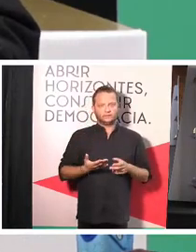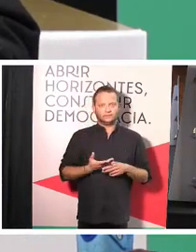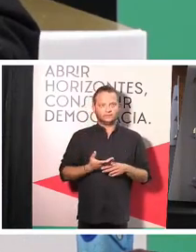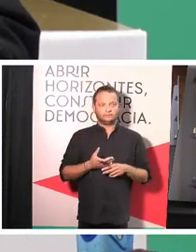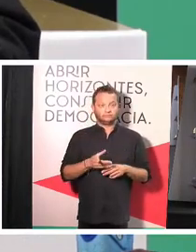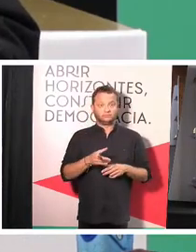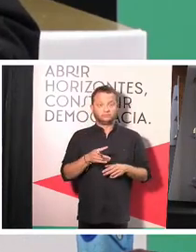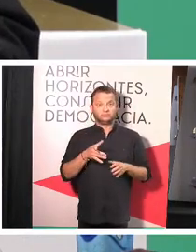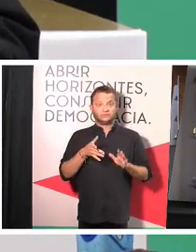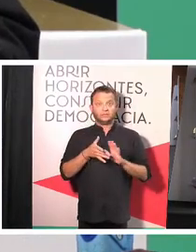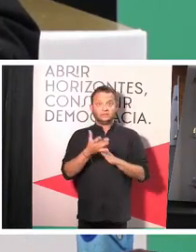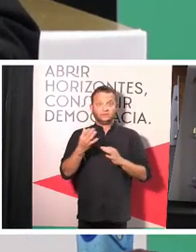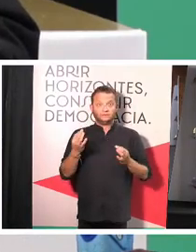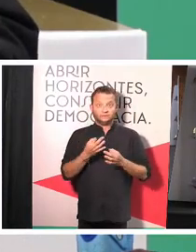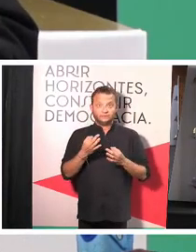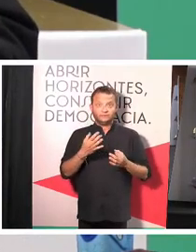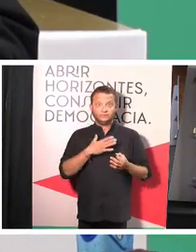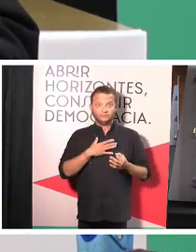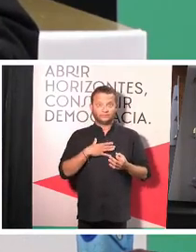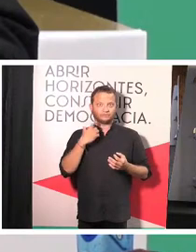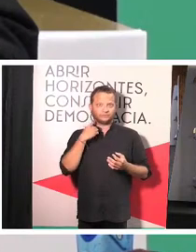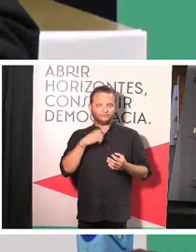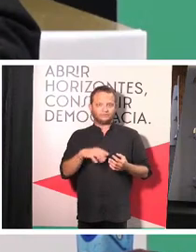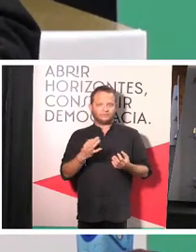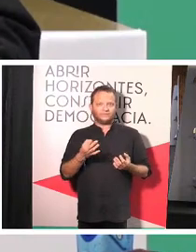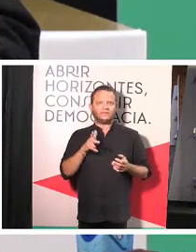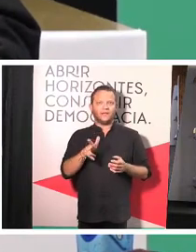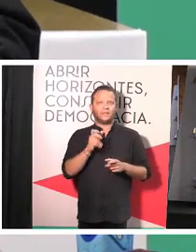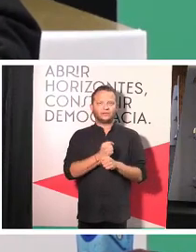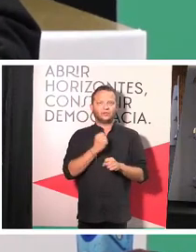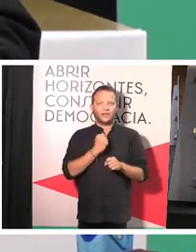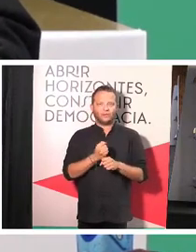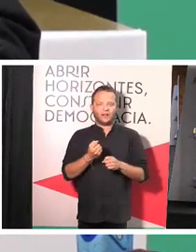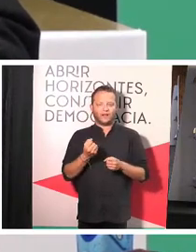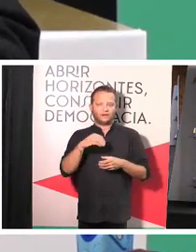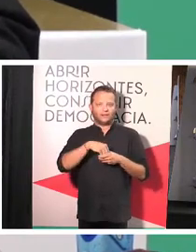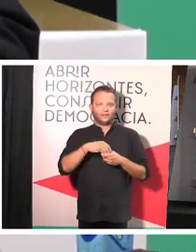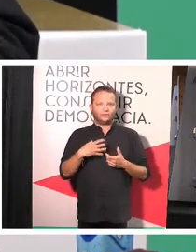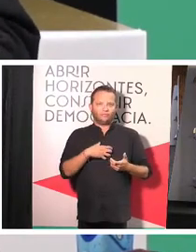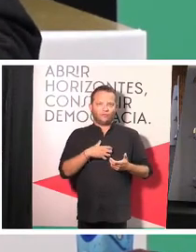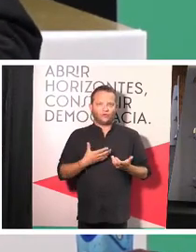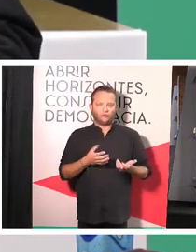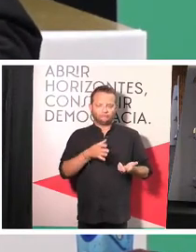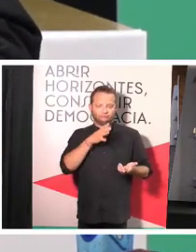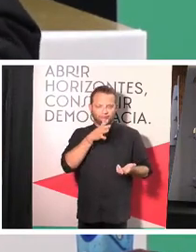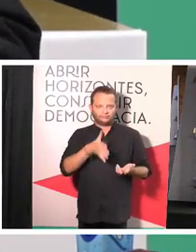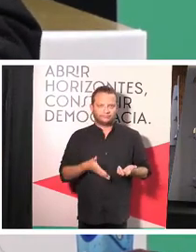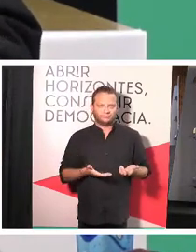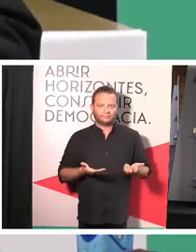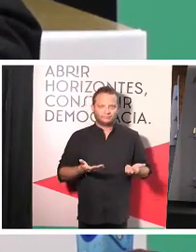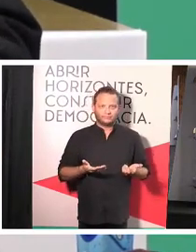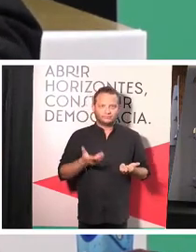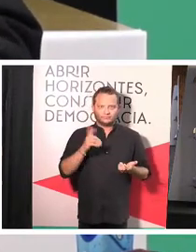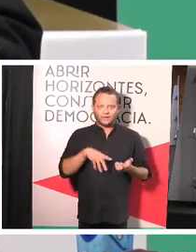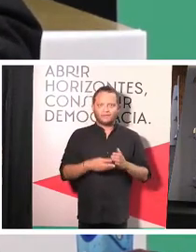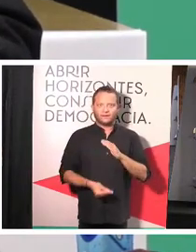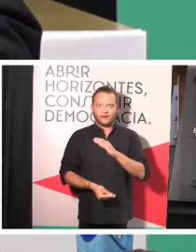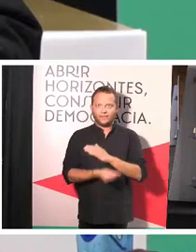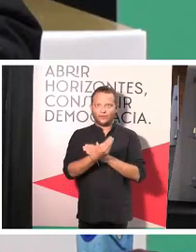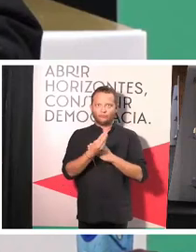también, porque lo que hace es hacer perder sentido a lo que es el derecho laboral y la función que tiene y por la cual también